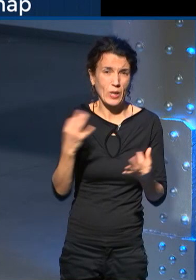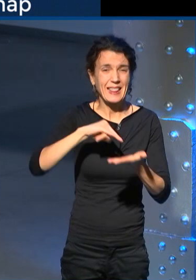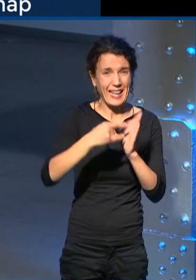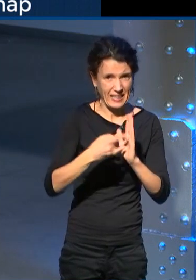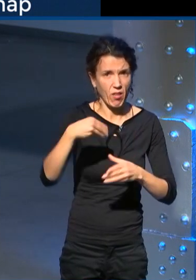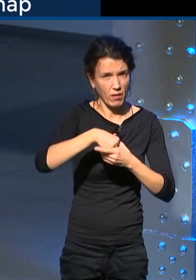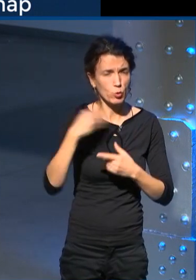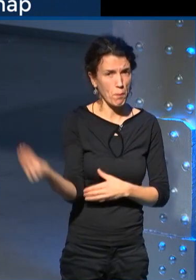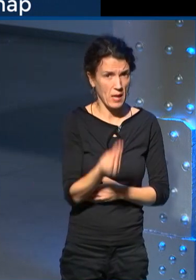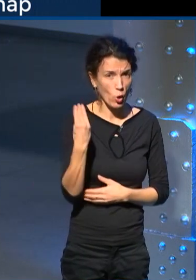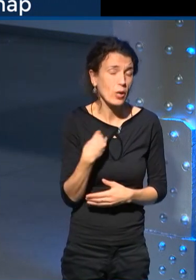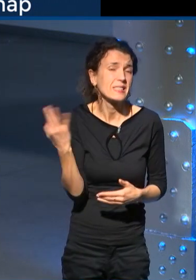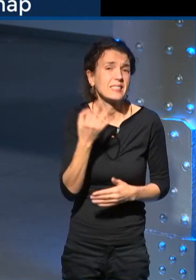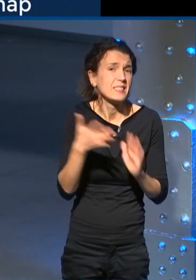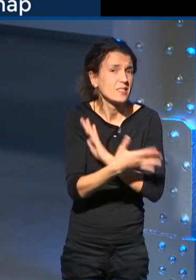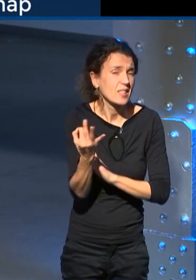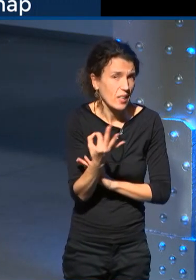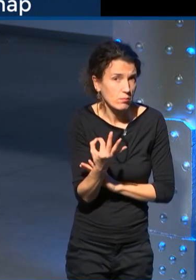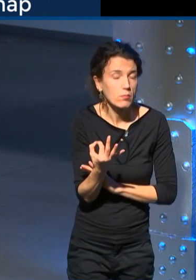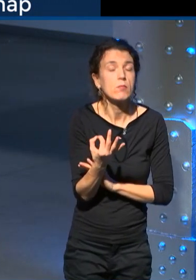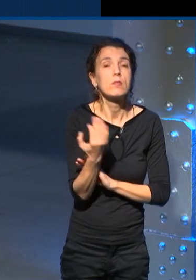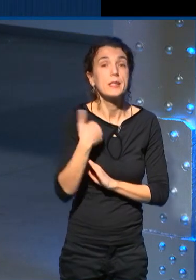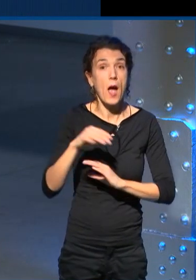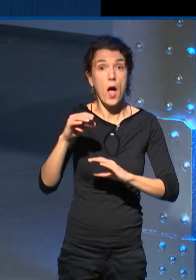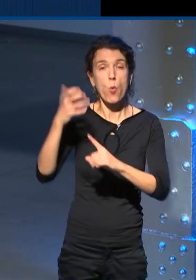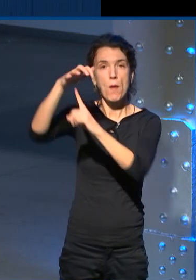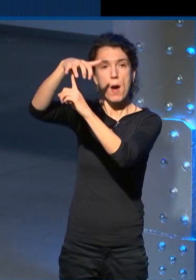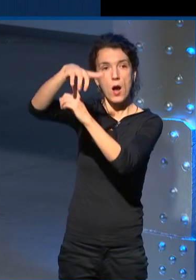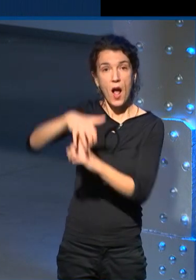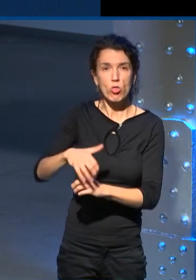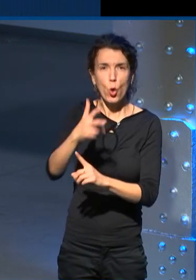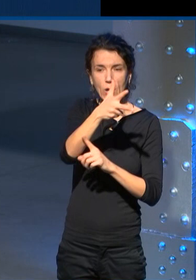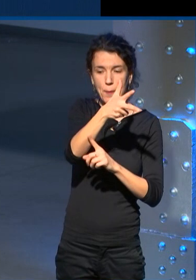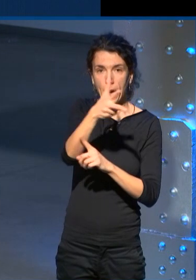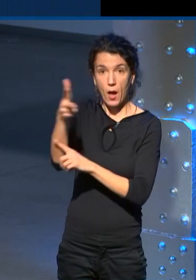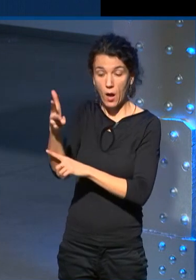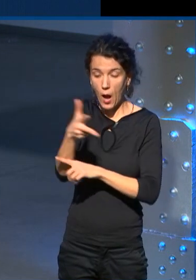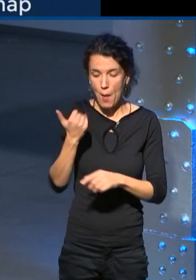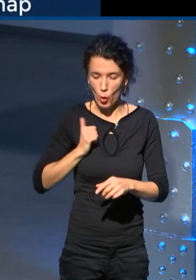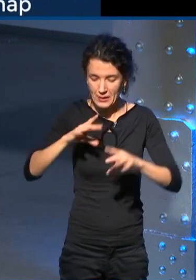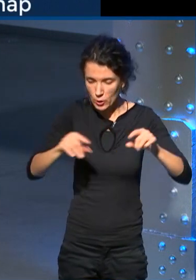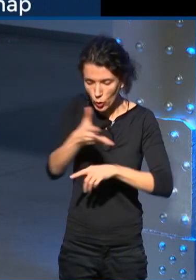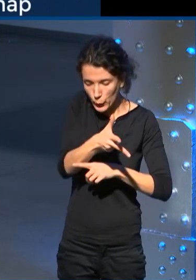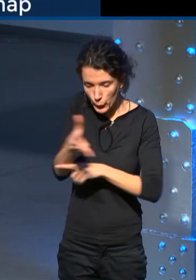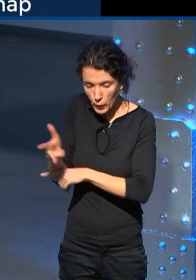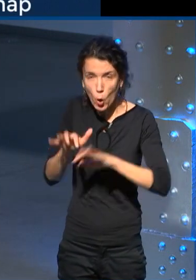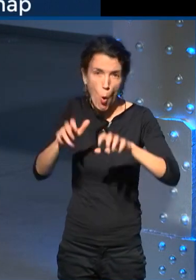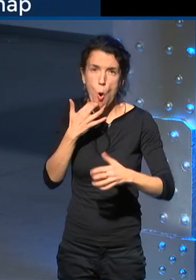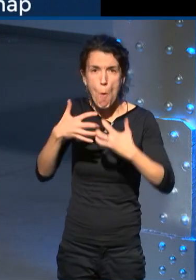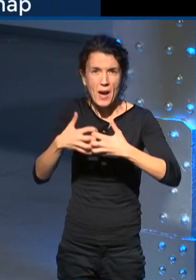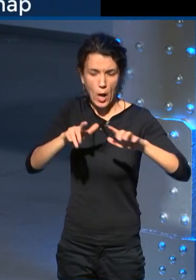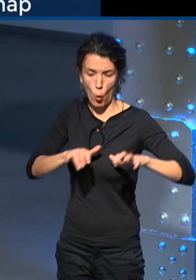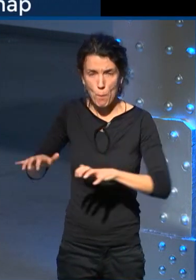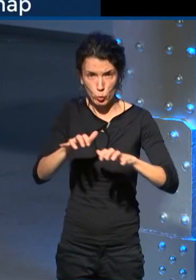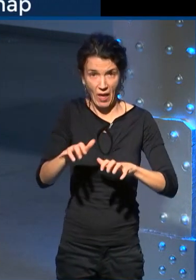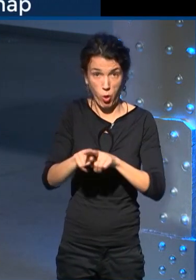técnica. ¿En qué sentido se mejora en este caso? Bueno, mientras va bajando, va a haber una cámara que va a tomar imágenes del suelo y un computador que en tiempo real, porque si